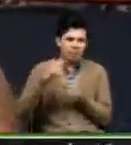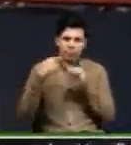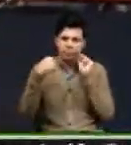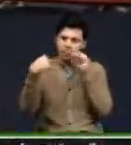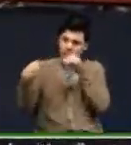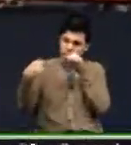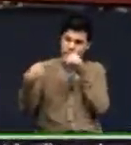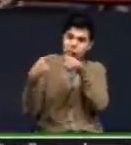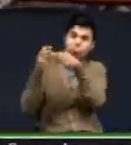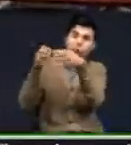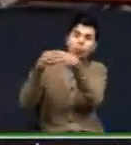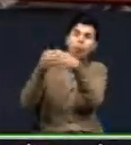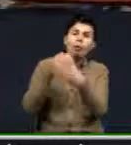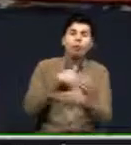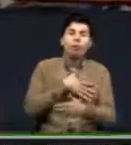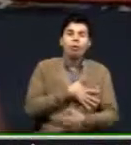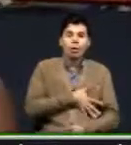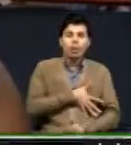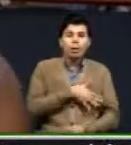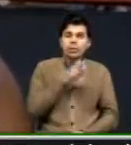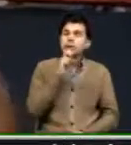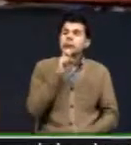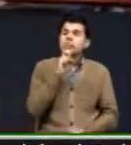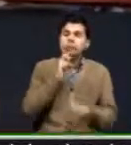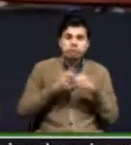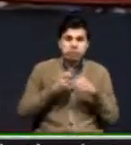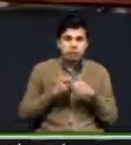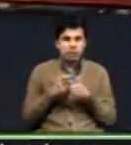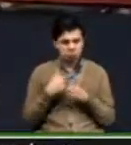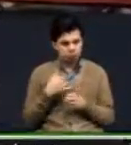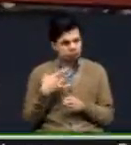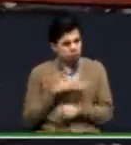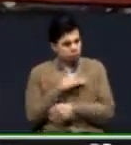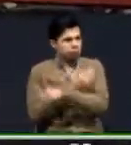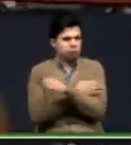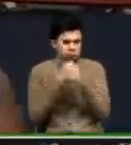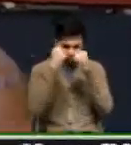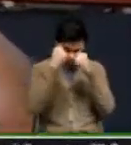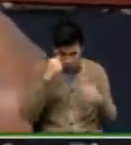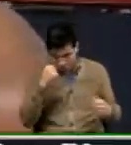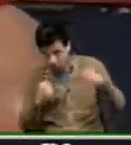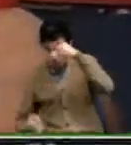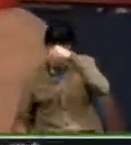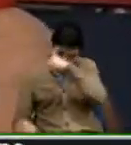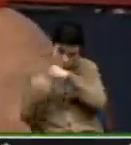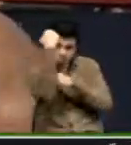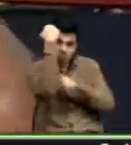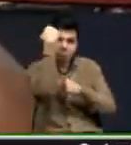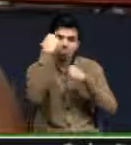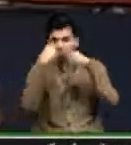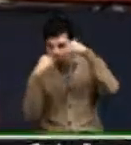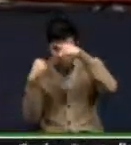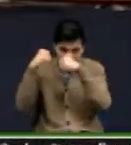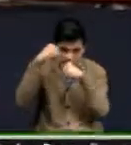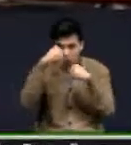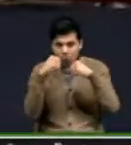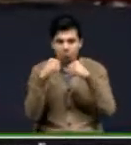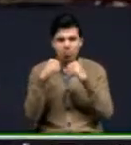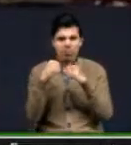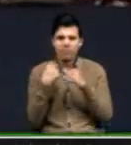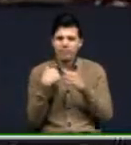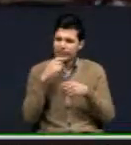campeonatos. Y la verdad, me sentí fuerte, con buena pegada y muy rápido. Pero me incomodó un poco, no sé,